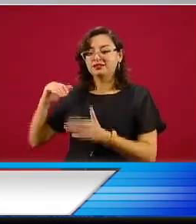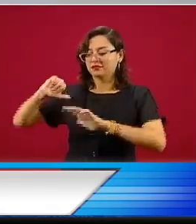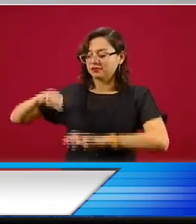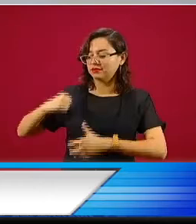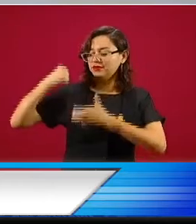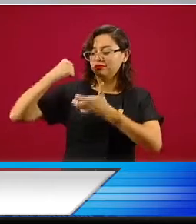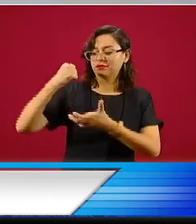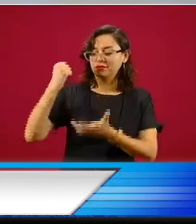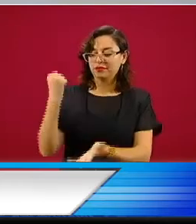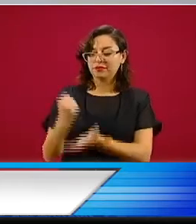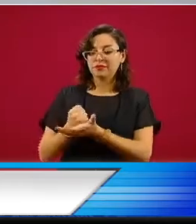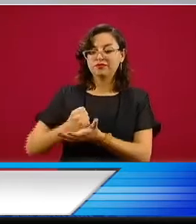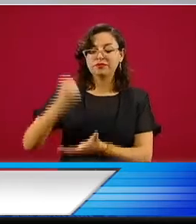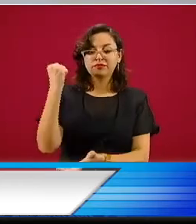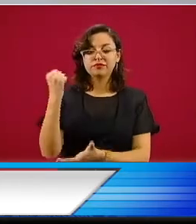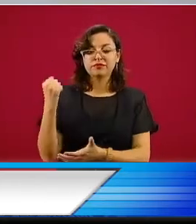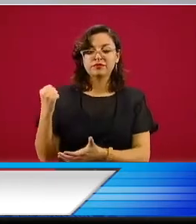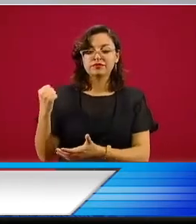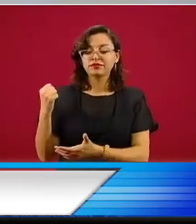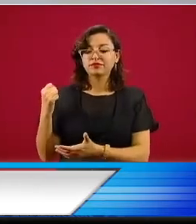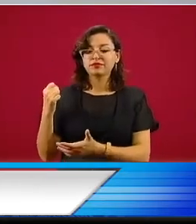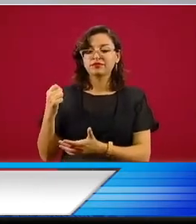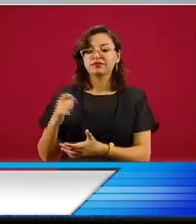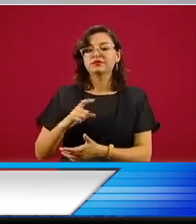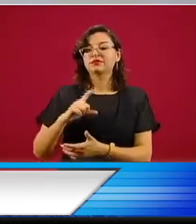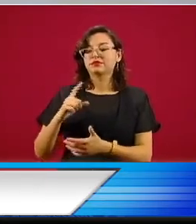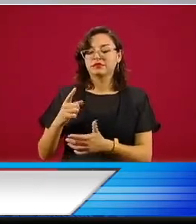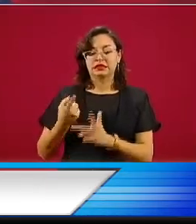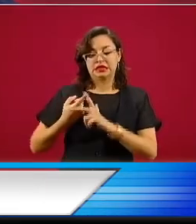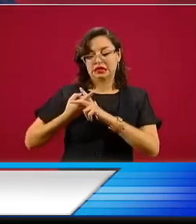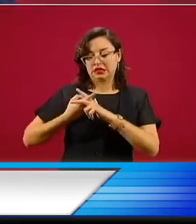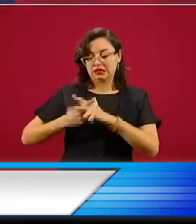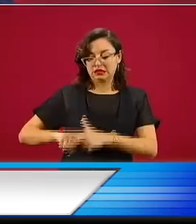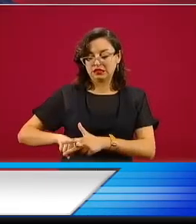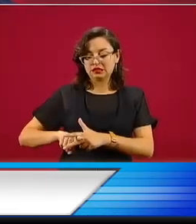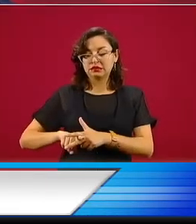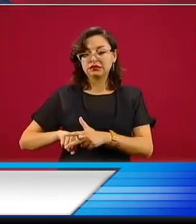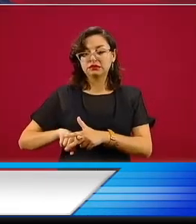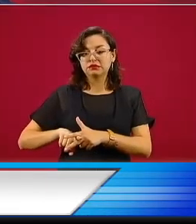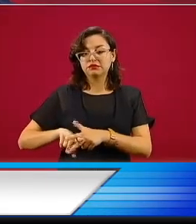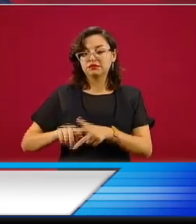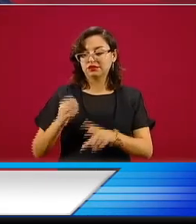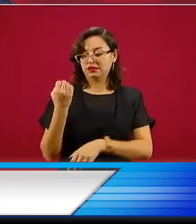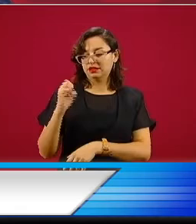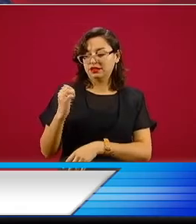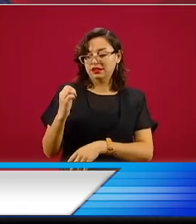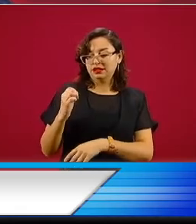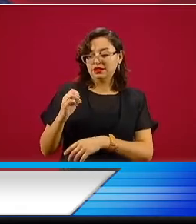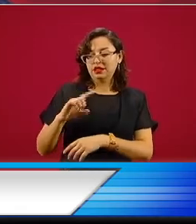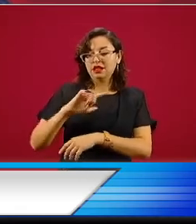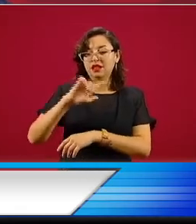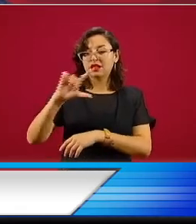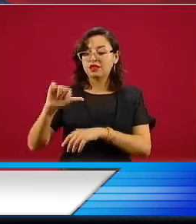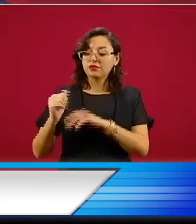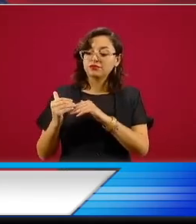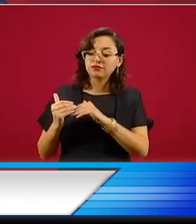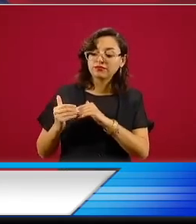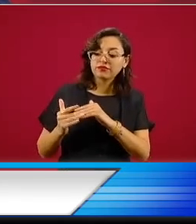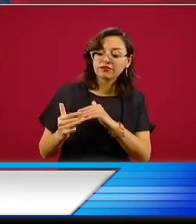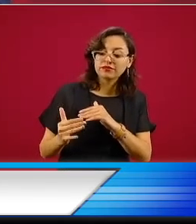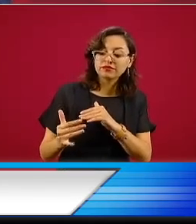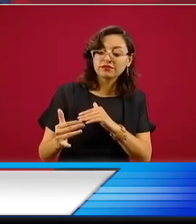finalidad de no afectar más las cadenas de producción que permitirán a las empresas mexicanas abastecer de ciertos productos. Hay